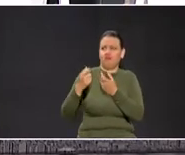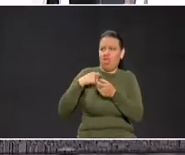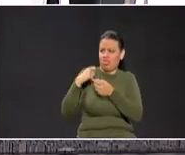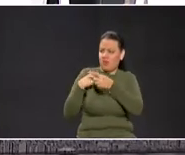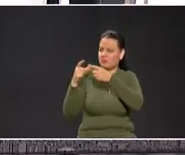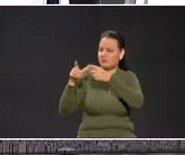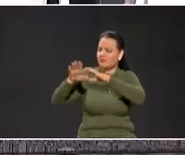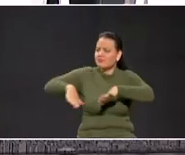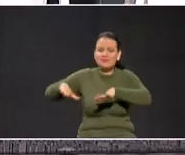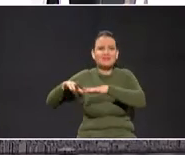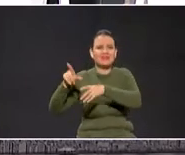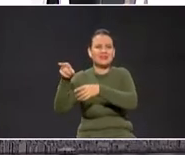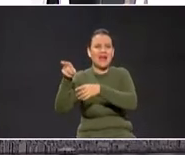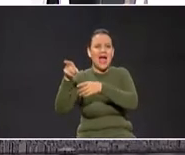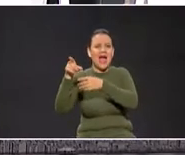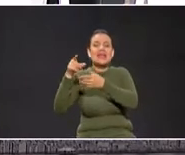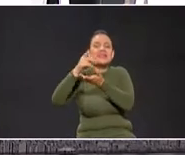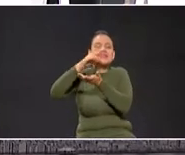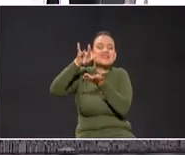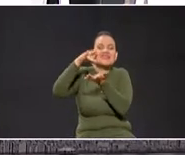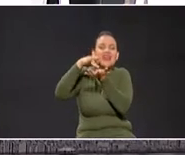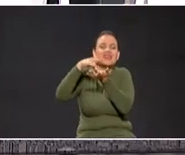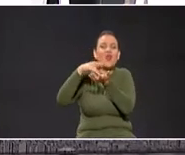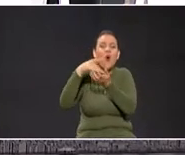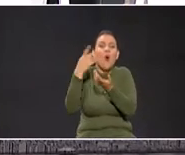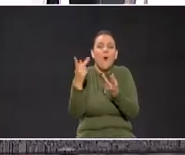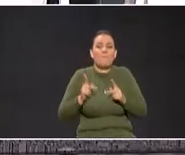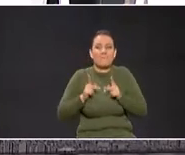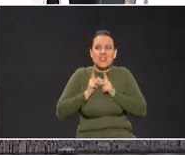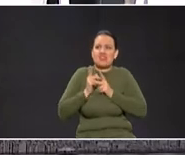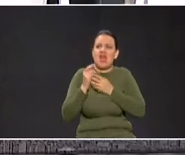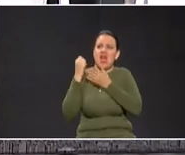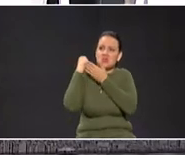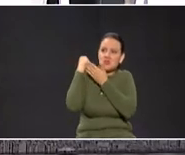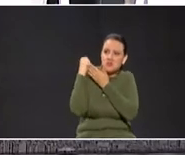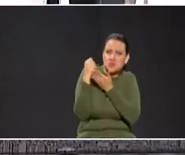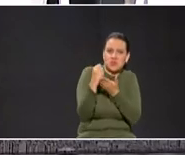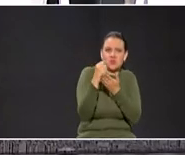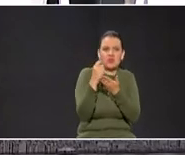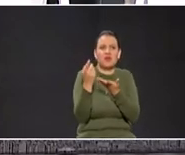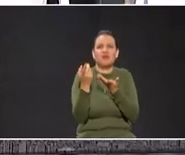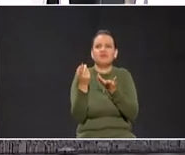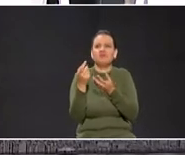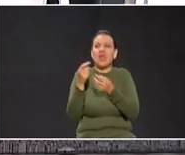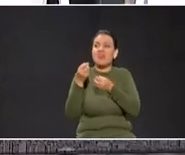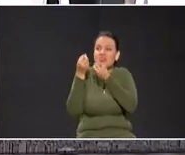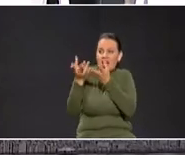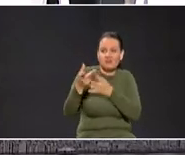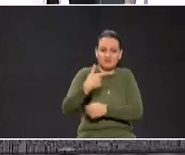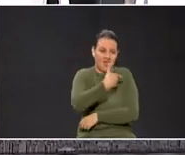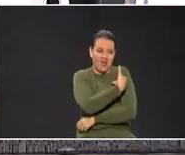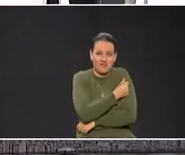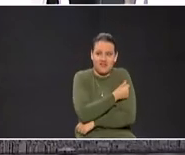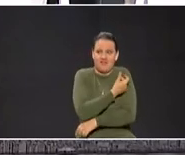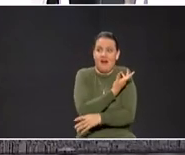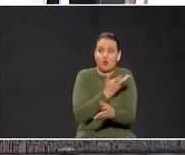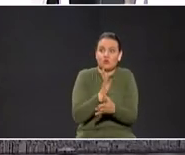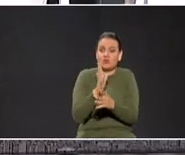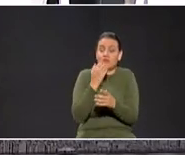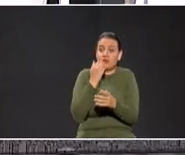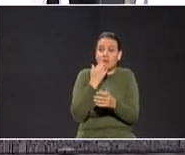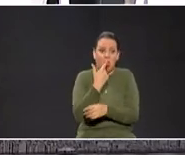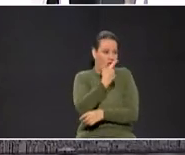centros días donde se suministran las sustancias se suministran las jeringas y demás para que además no se compartan el vih para poder combatir la epidemia de tuberculosis